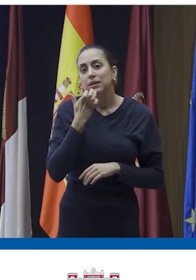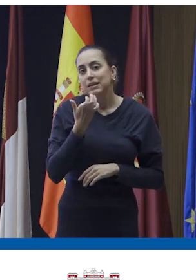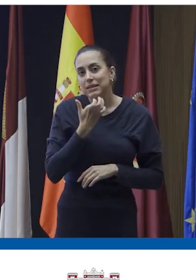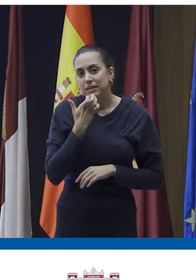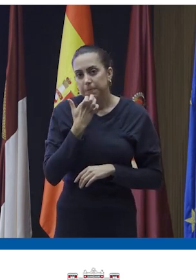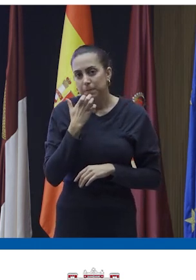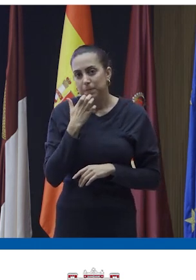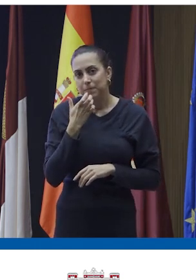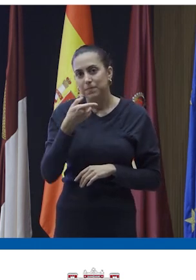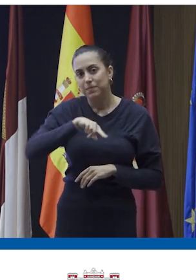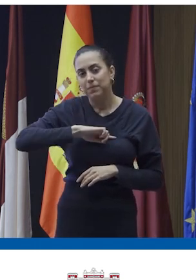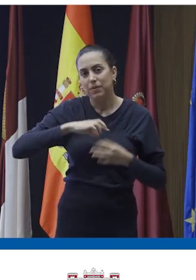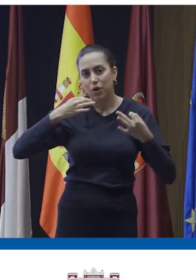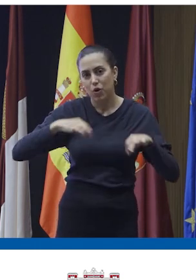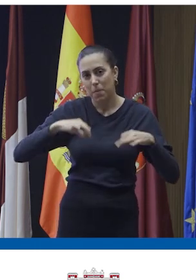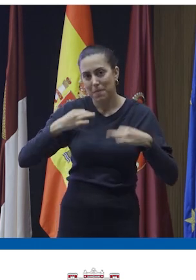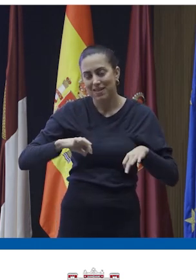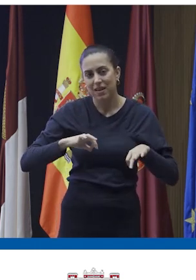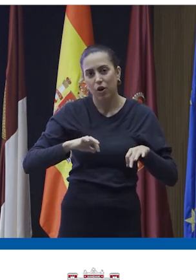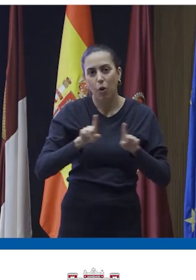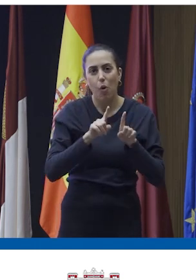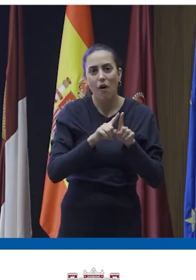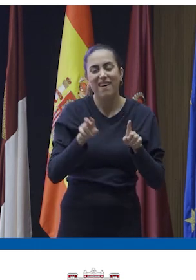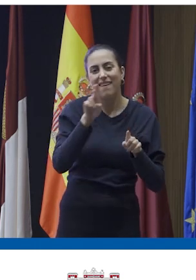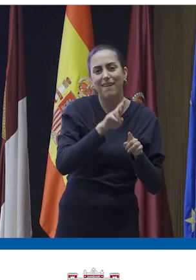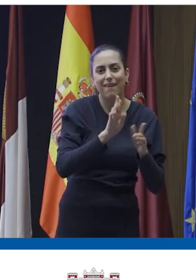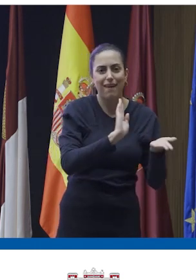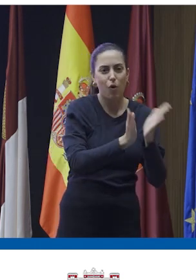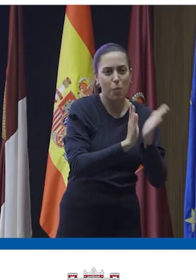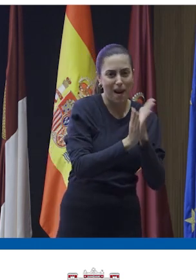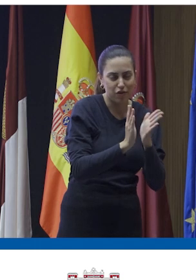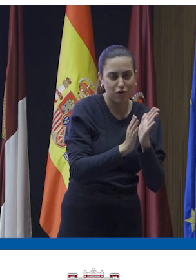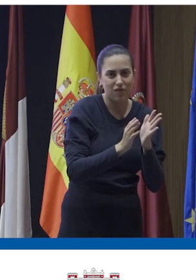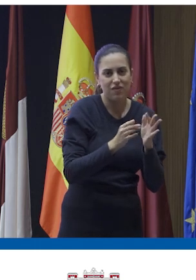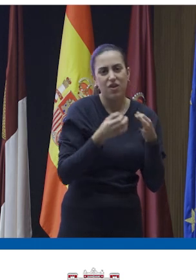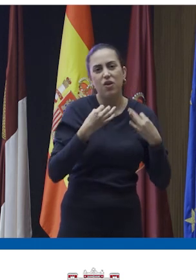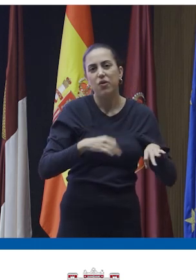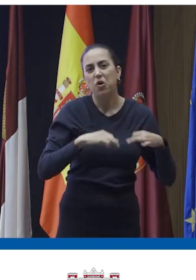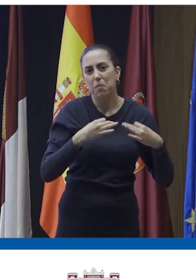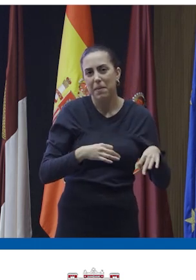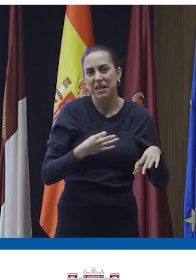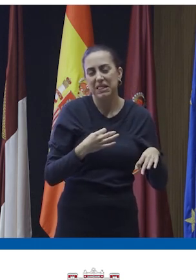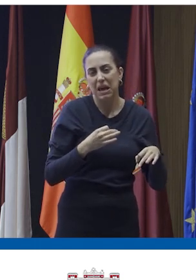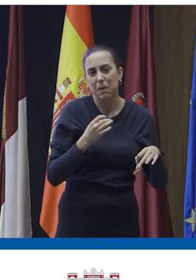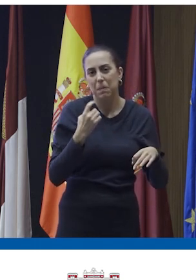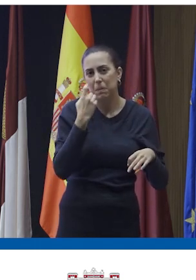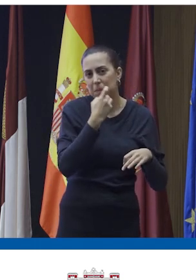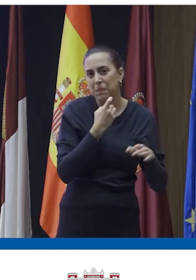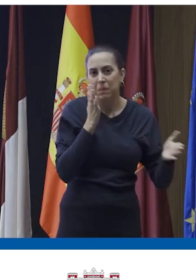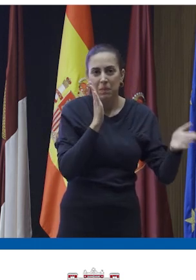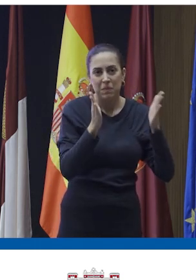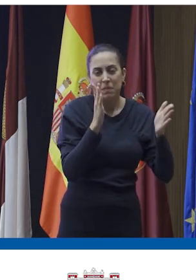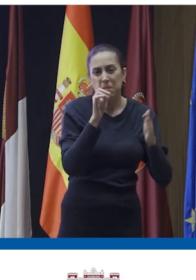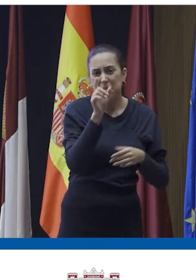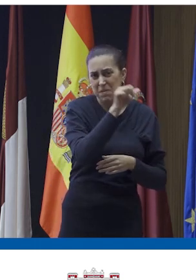realizamos la visita, normalmente la recuperación visual se va produciendo habitualmente normalmente suele producirse a la primera semana de la